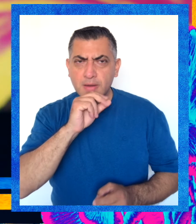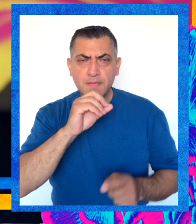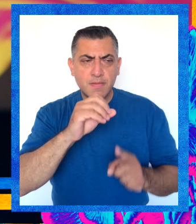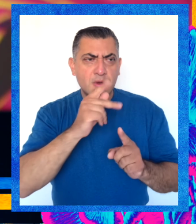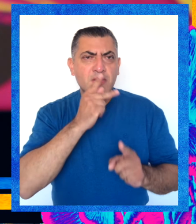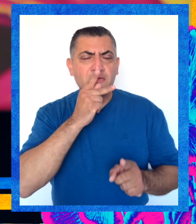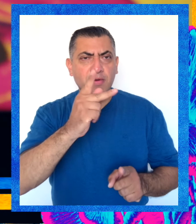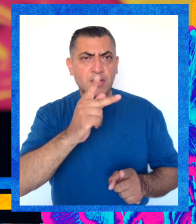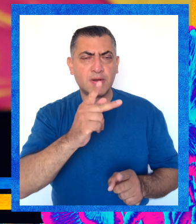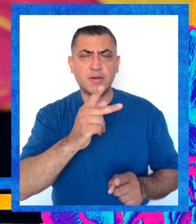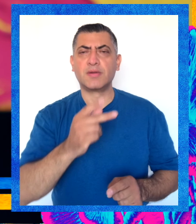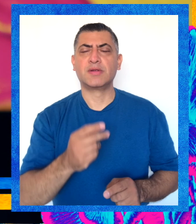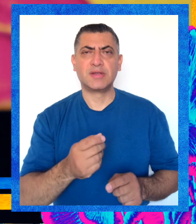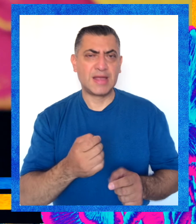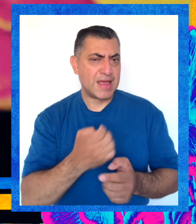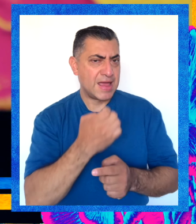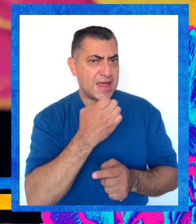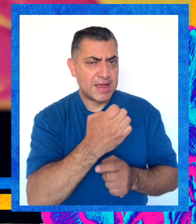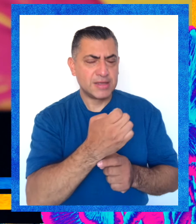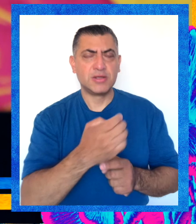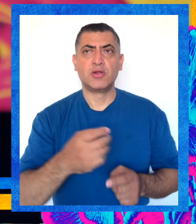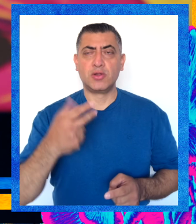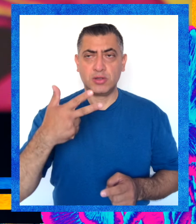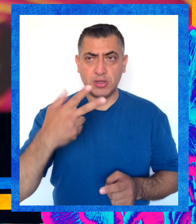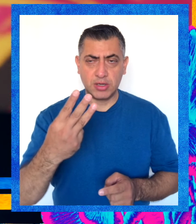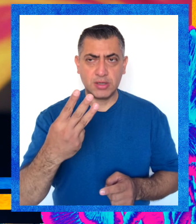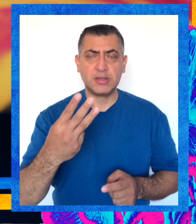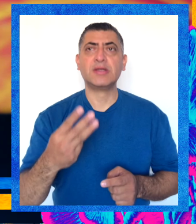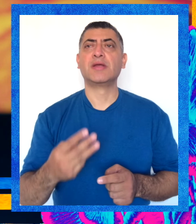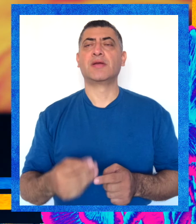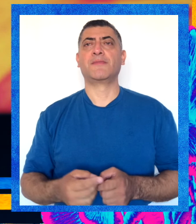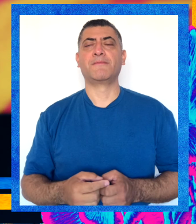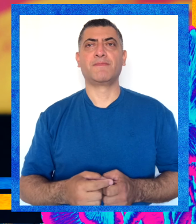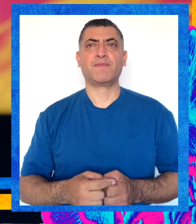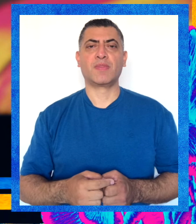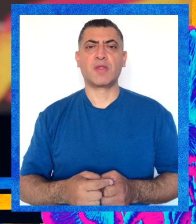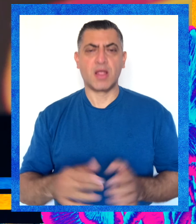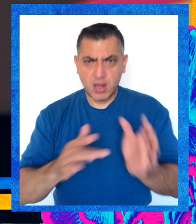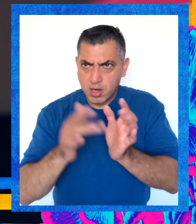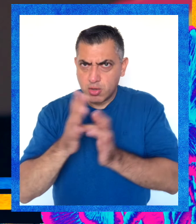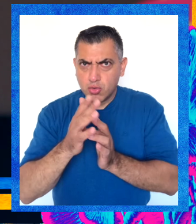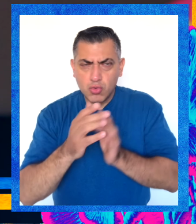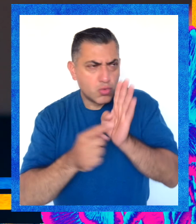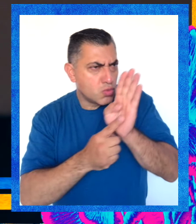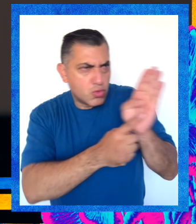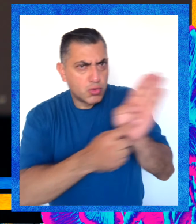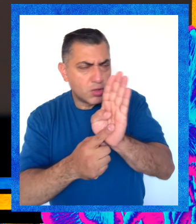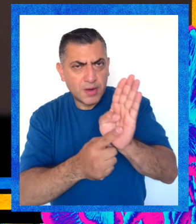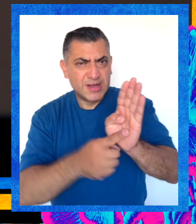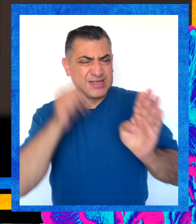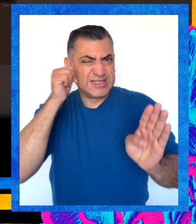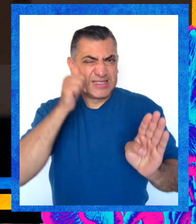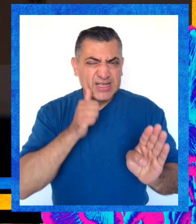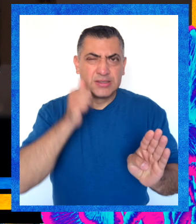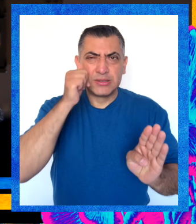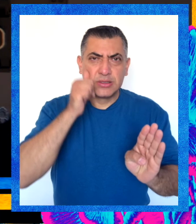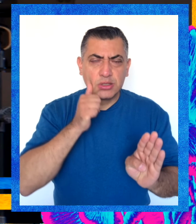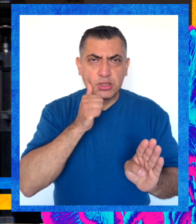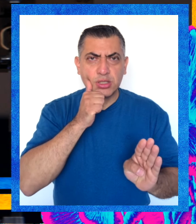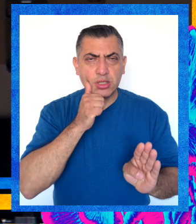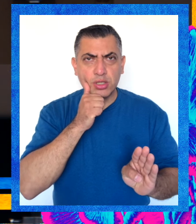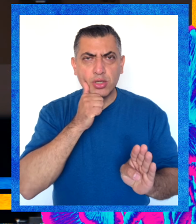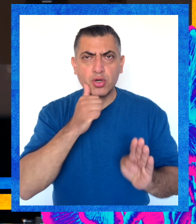utiliza en éxodo 314 entonces qué significa eso que jesús estuvo identificándose durante todo su ministerio